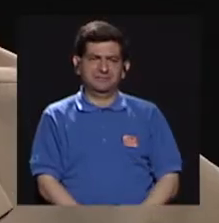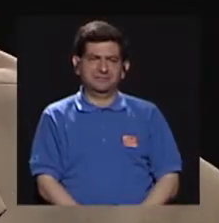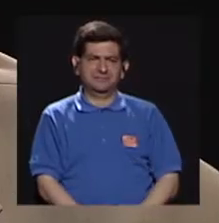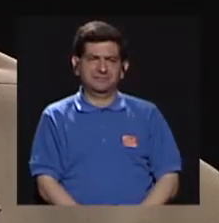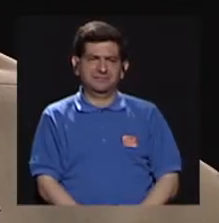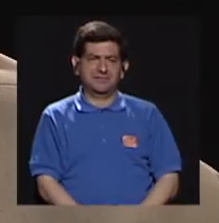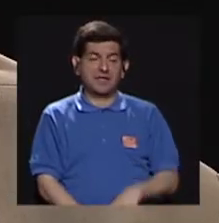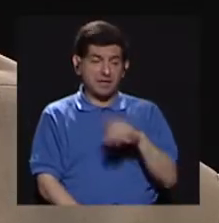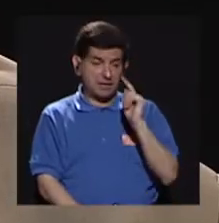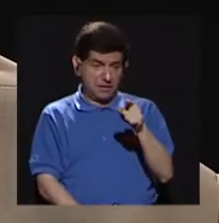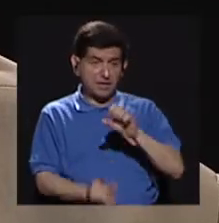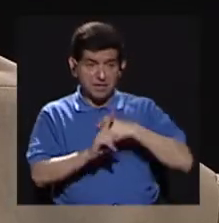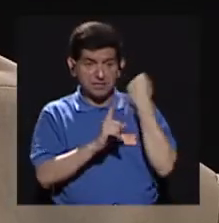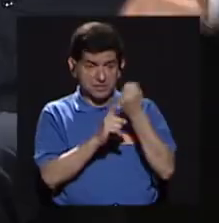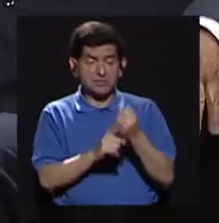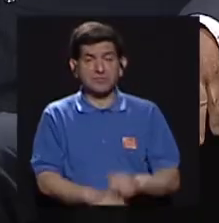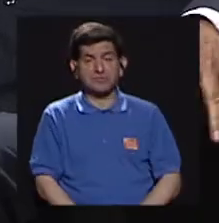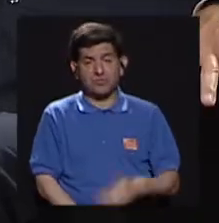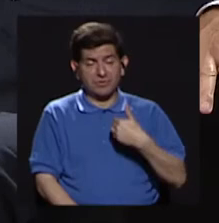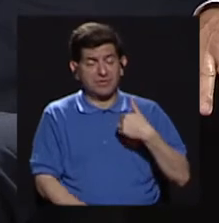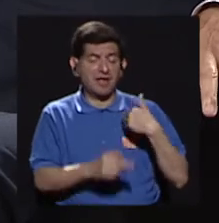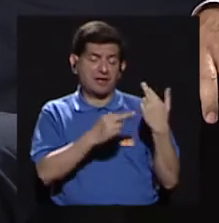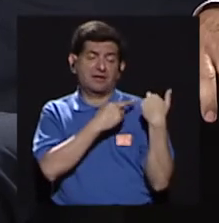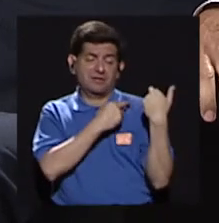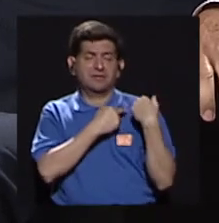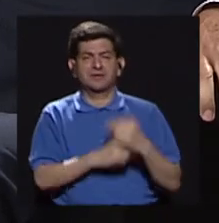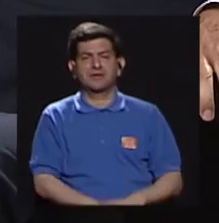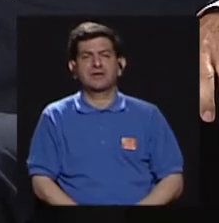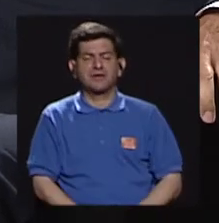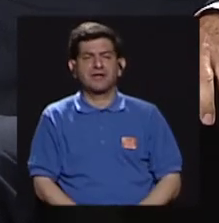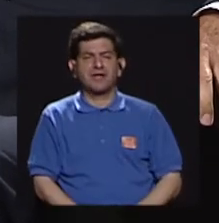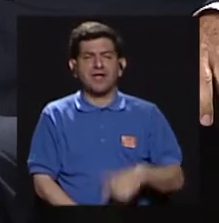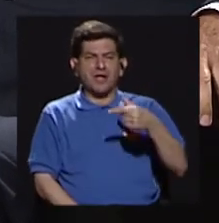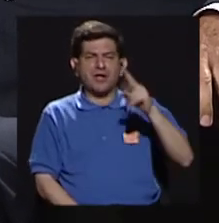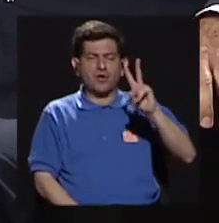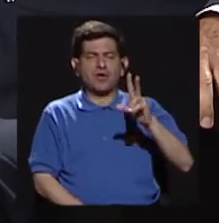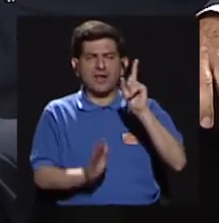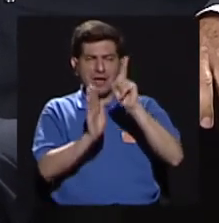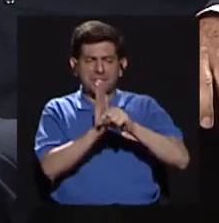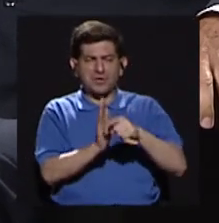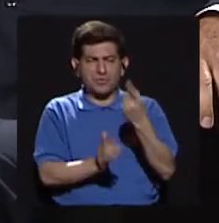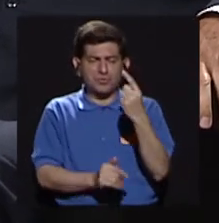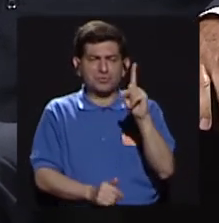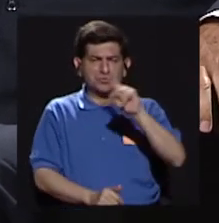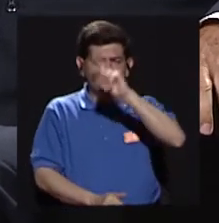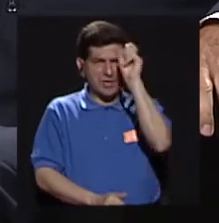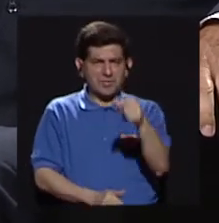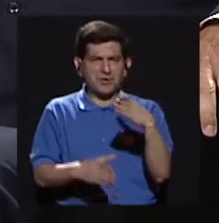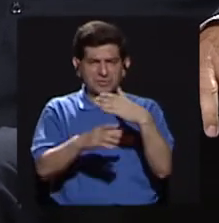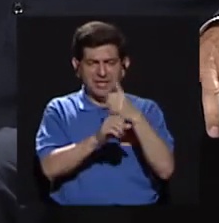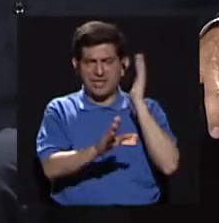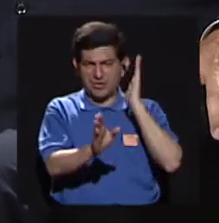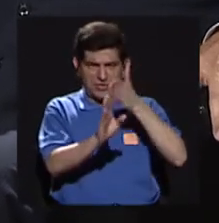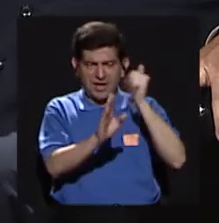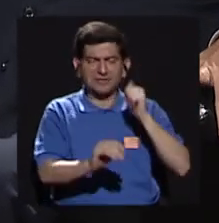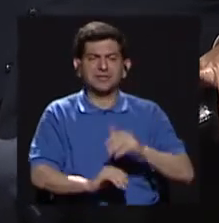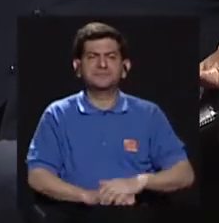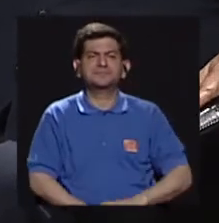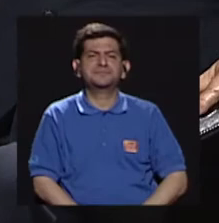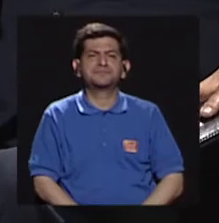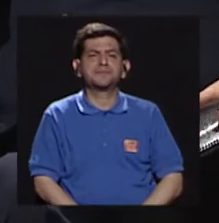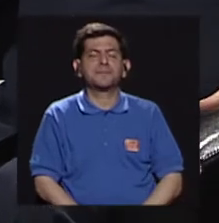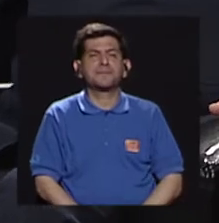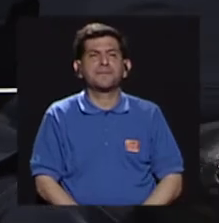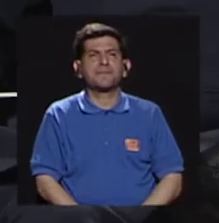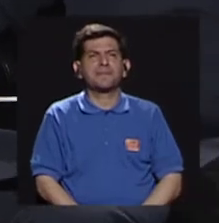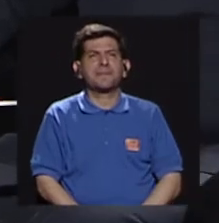que repose en ellos 22 minutos que nos faltan porque además quiero hacer una pregunta muy puntual si no es